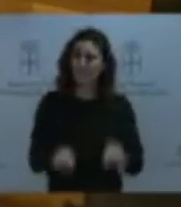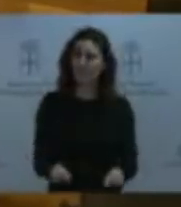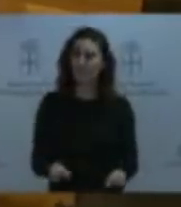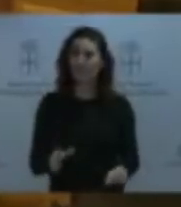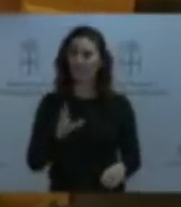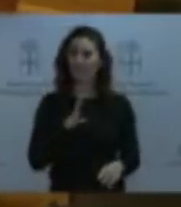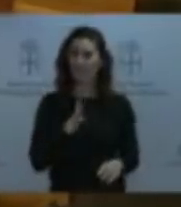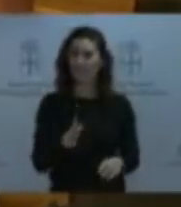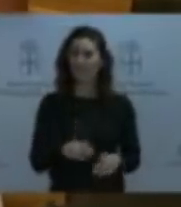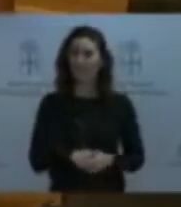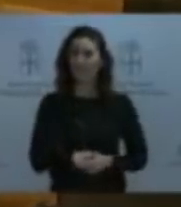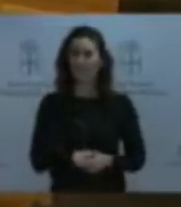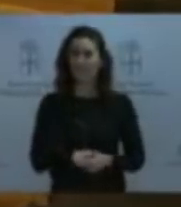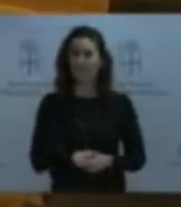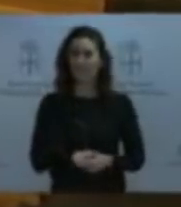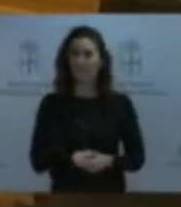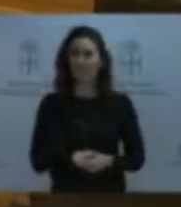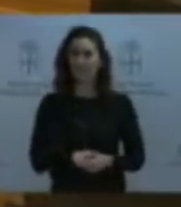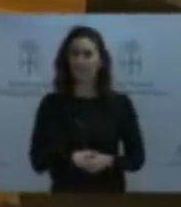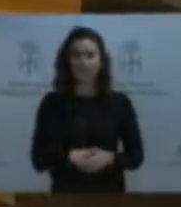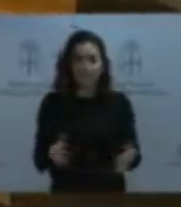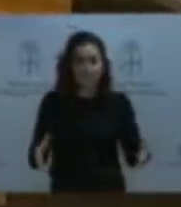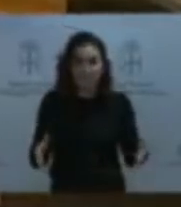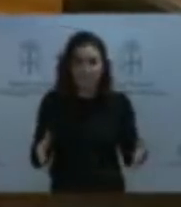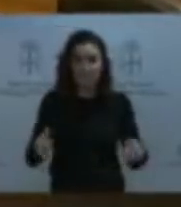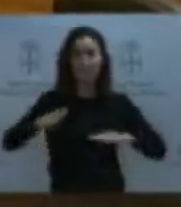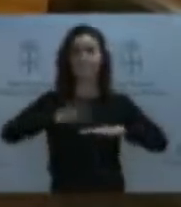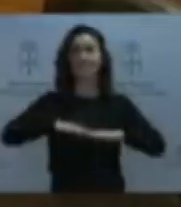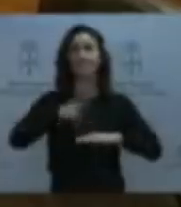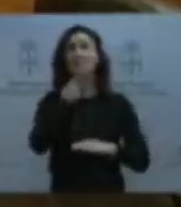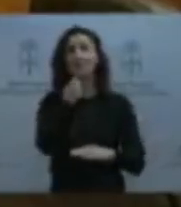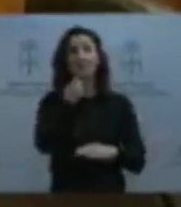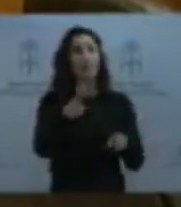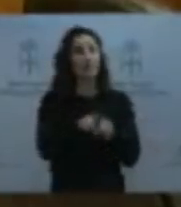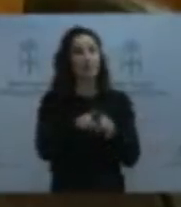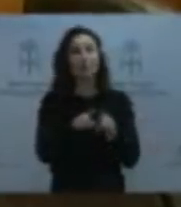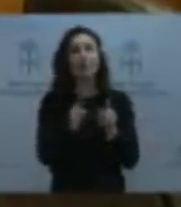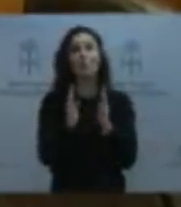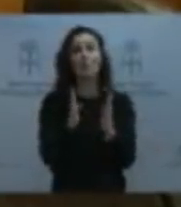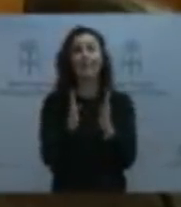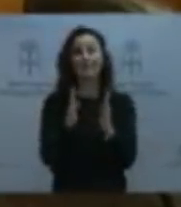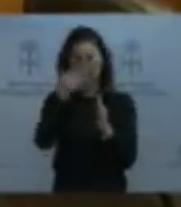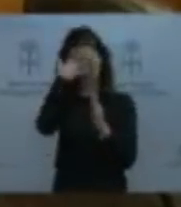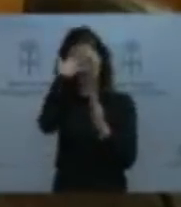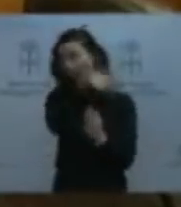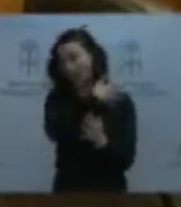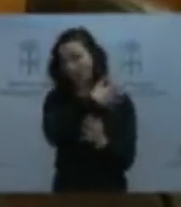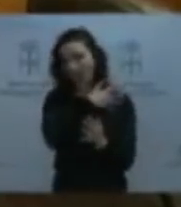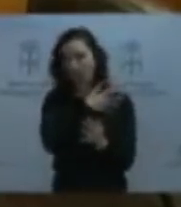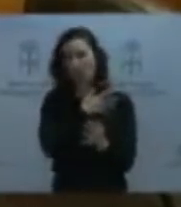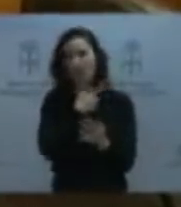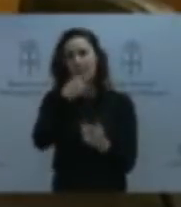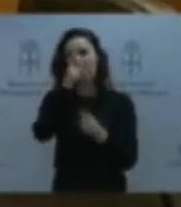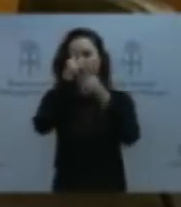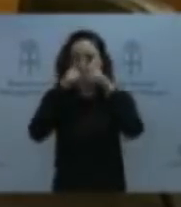Y aunque sea, diga que fue una enajenación transitoria, ¿vale? O disimule, pero dé a la vuelta, porque si no,